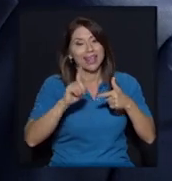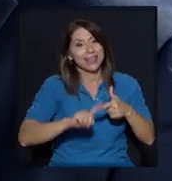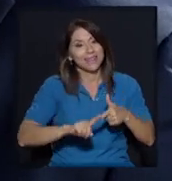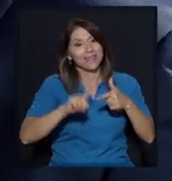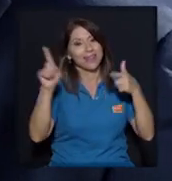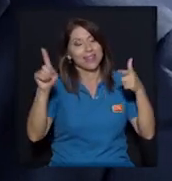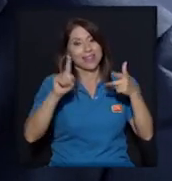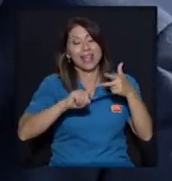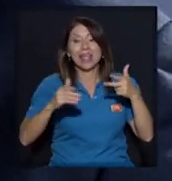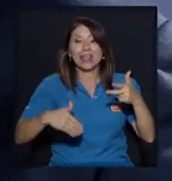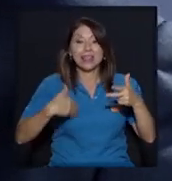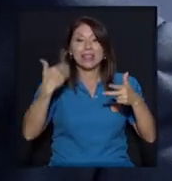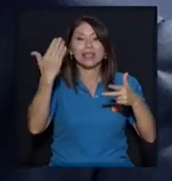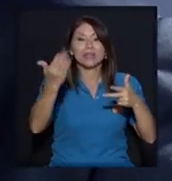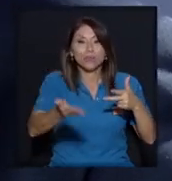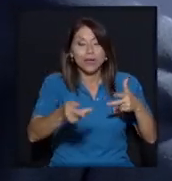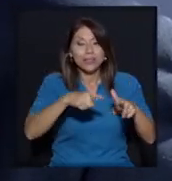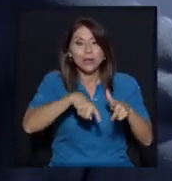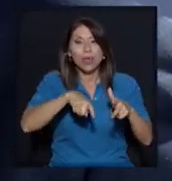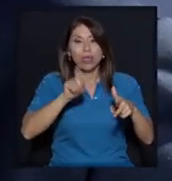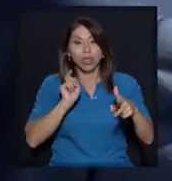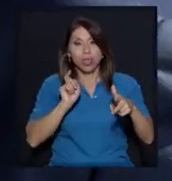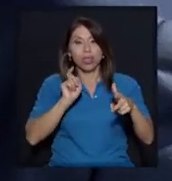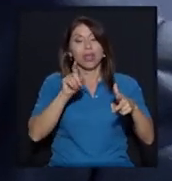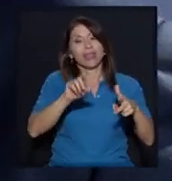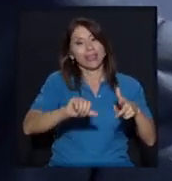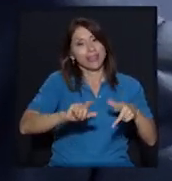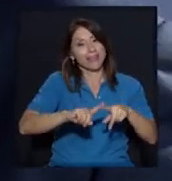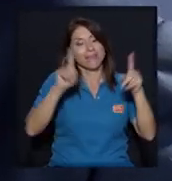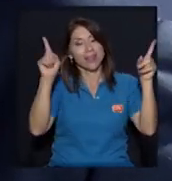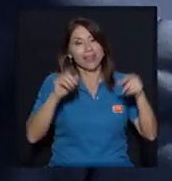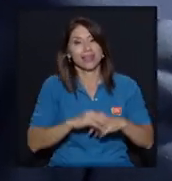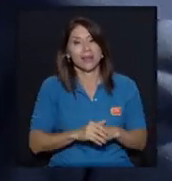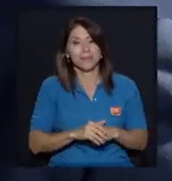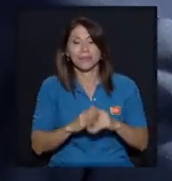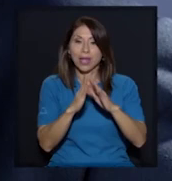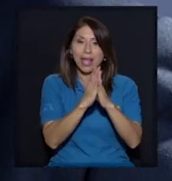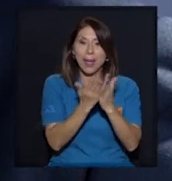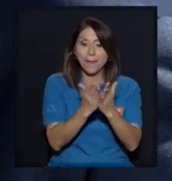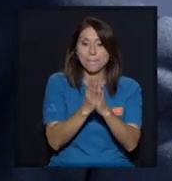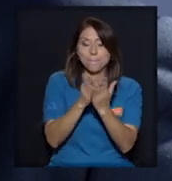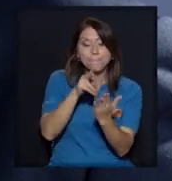de las maneras que los manuales recomiendan para